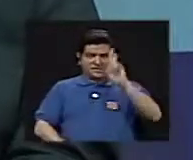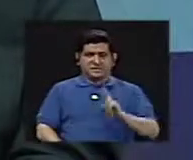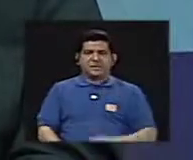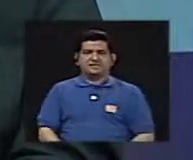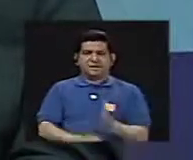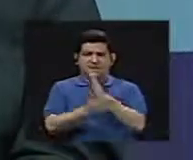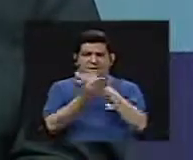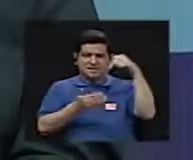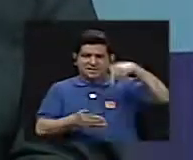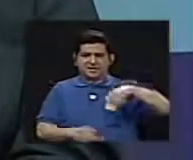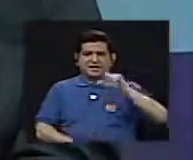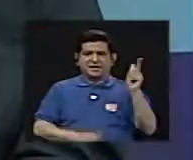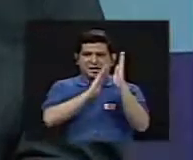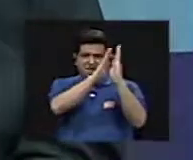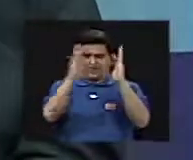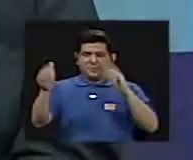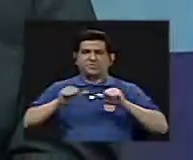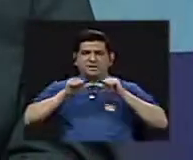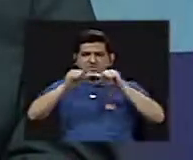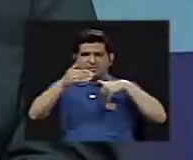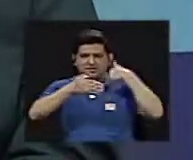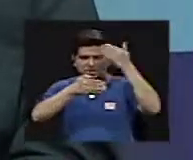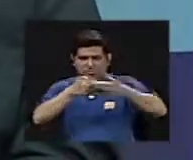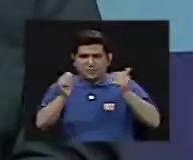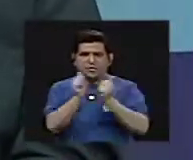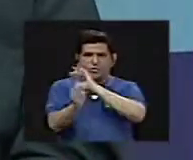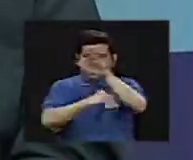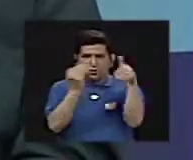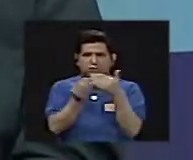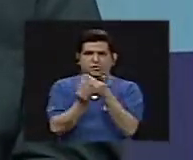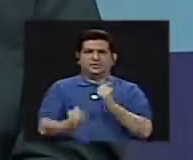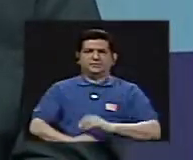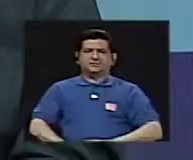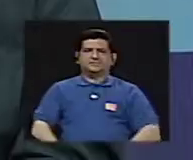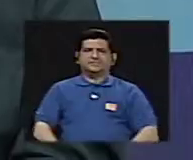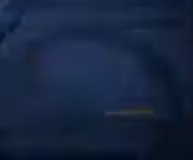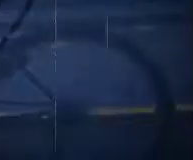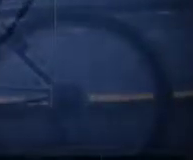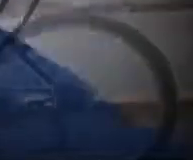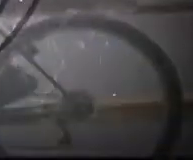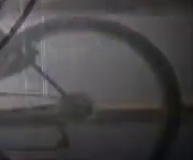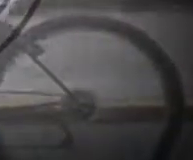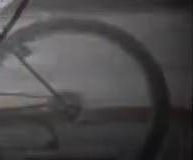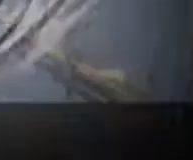sección de lunes de Cinemateca, y regresamos con todos ustedes.